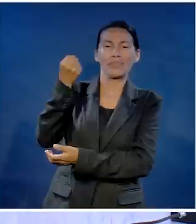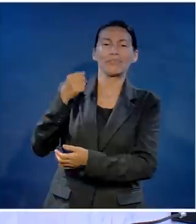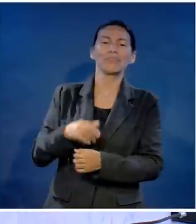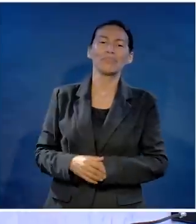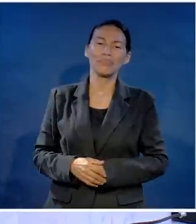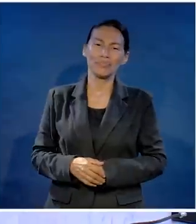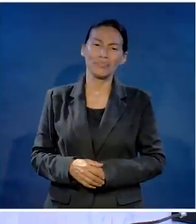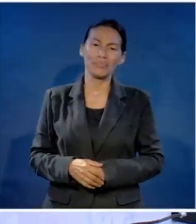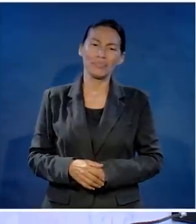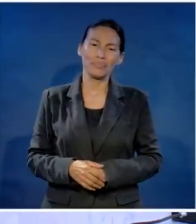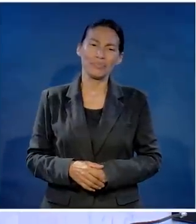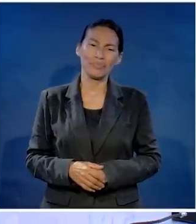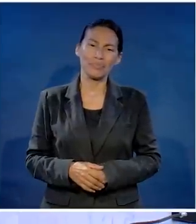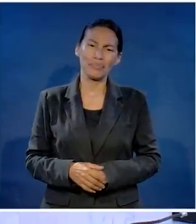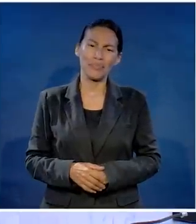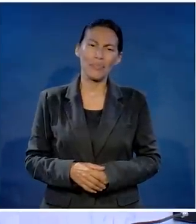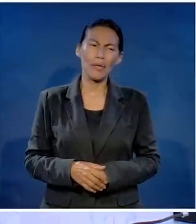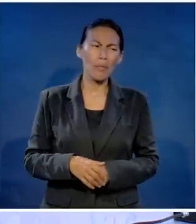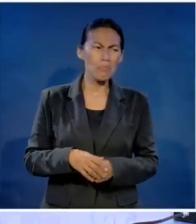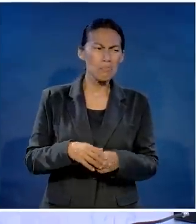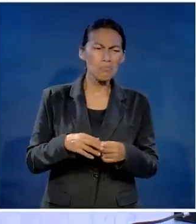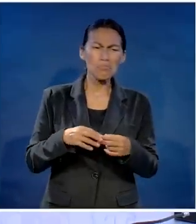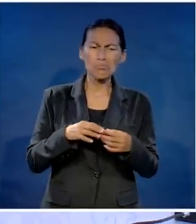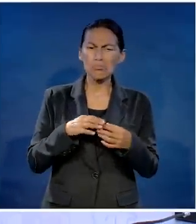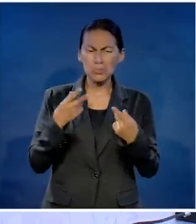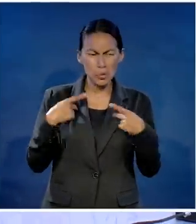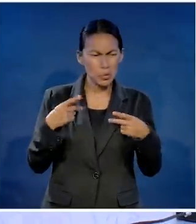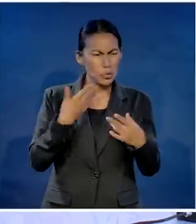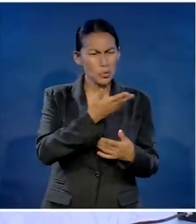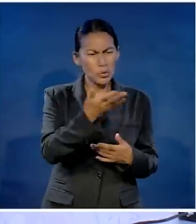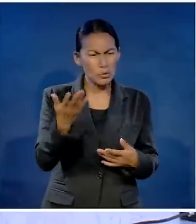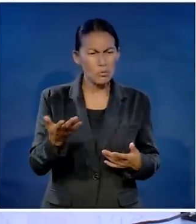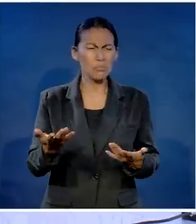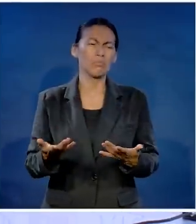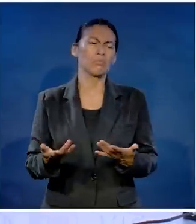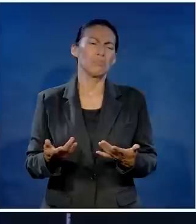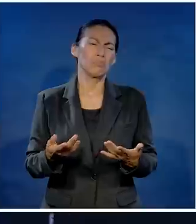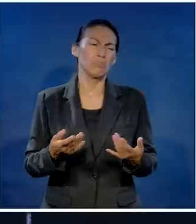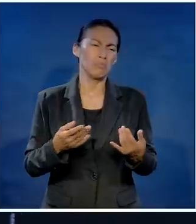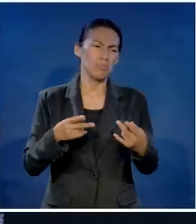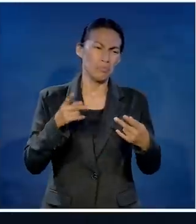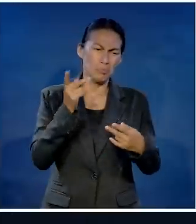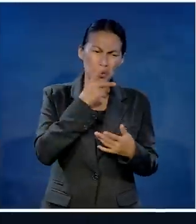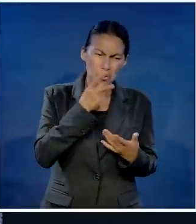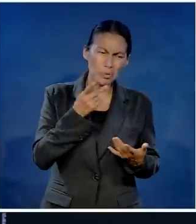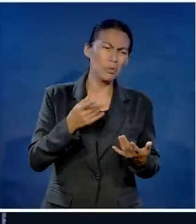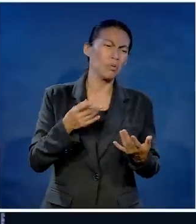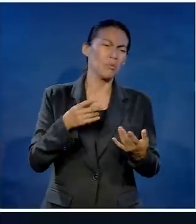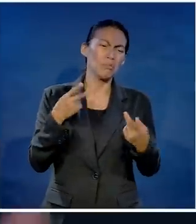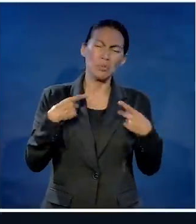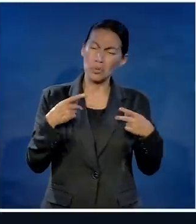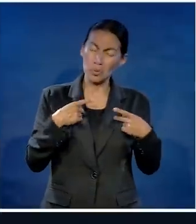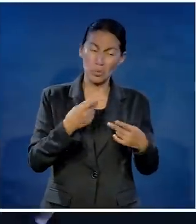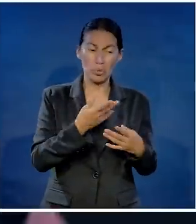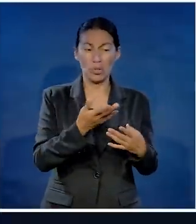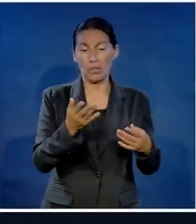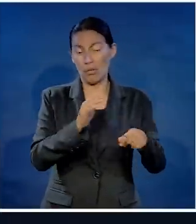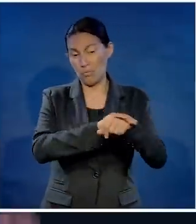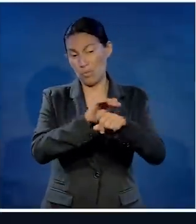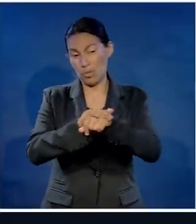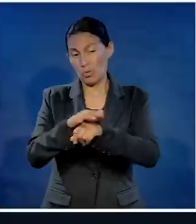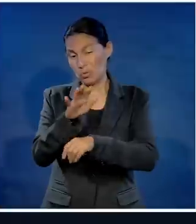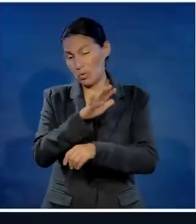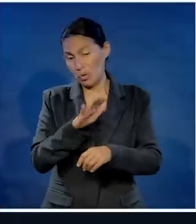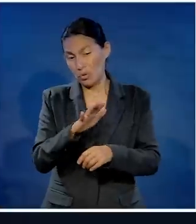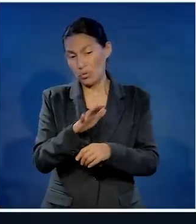Evangelio, una relación con Él. Esa es mi salvación. No con el profesor, no con el pastor, no con mis padres, no con nadie.